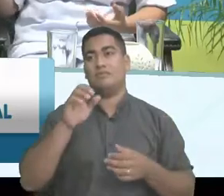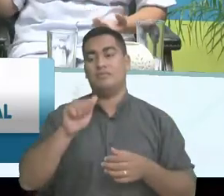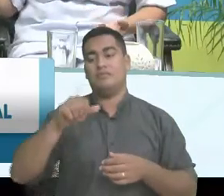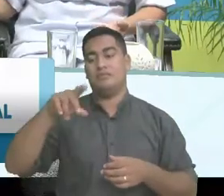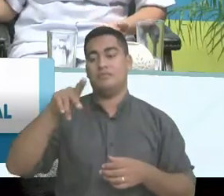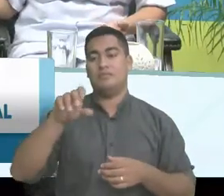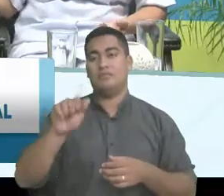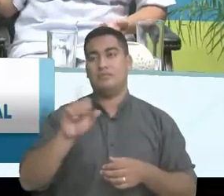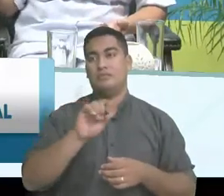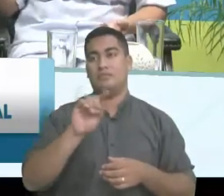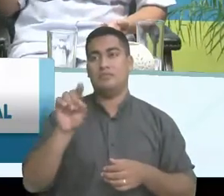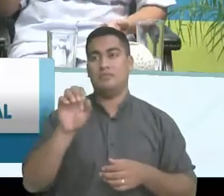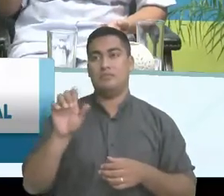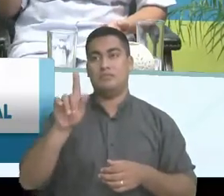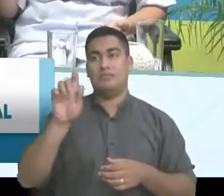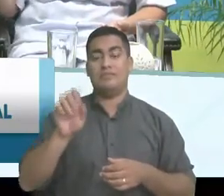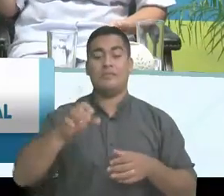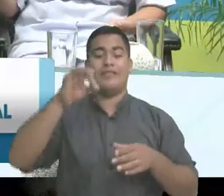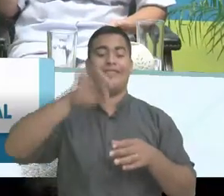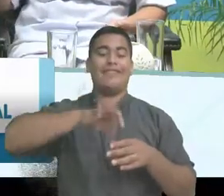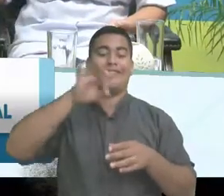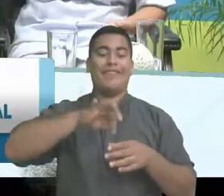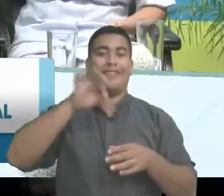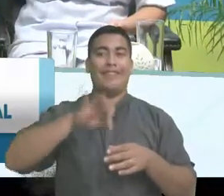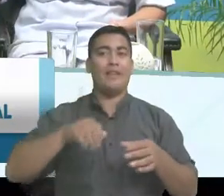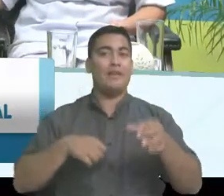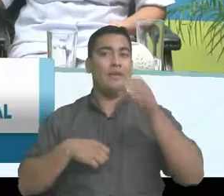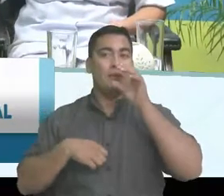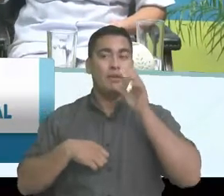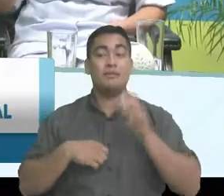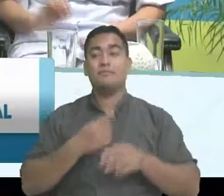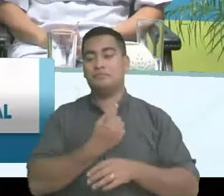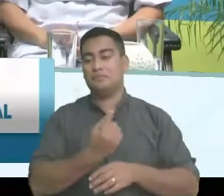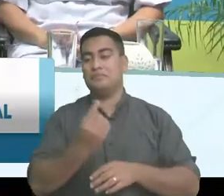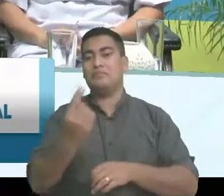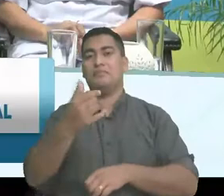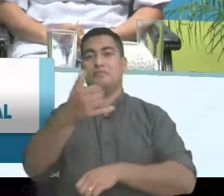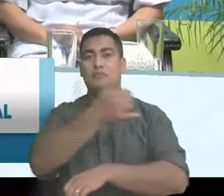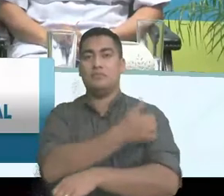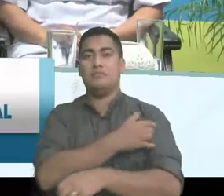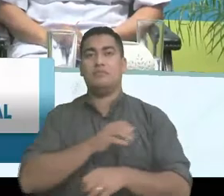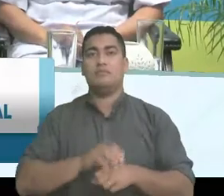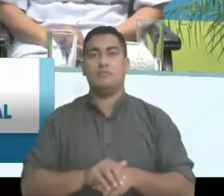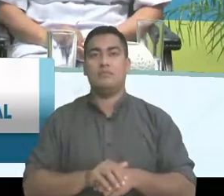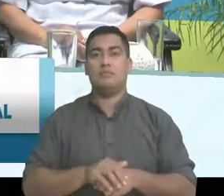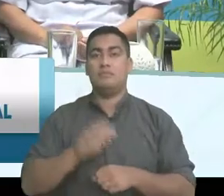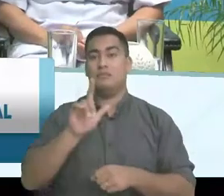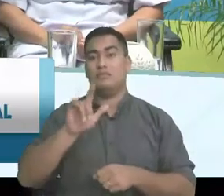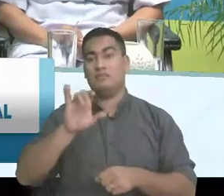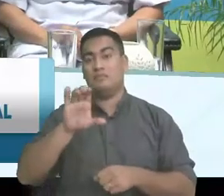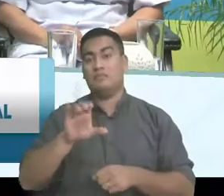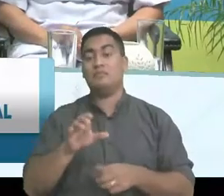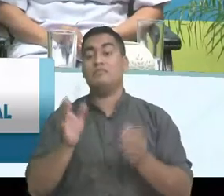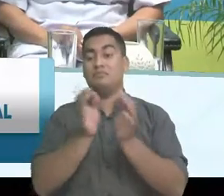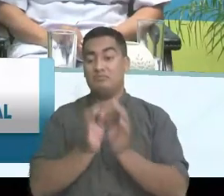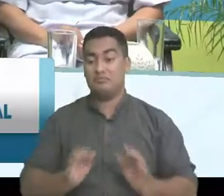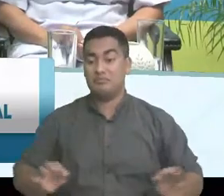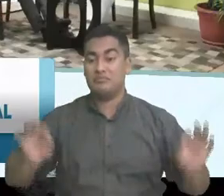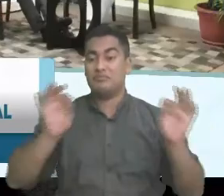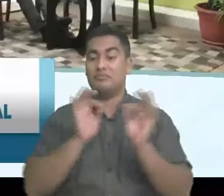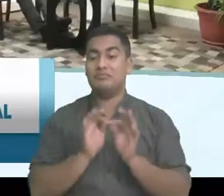pero en té, mientras llegas a la unidad de salud. Ok. Licenciada, también hay que poner